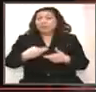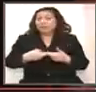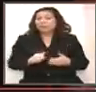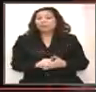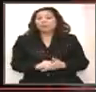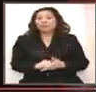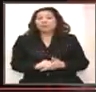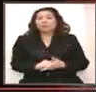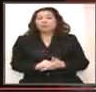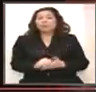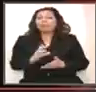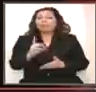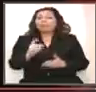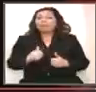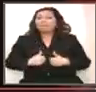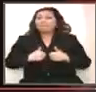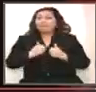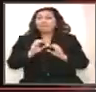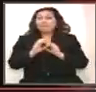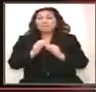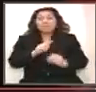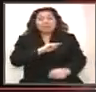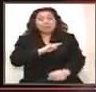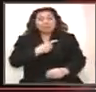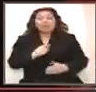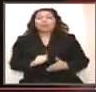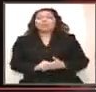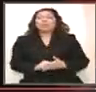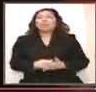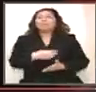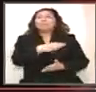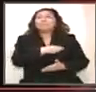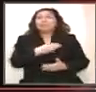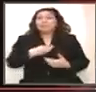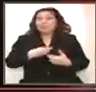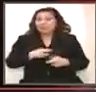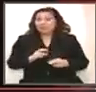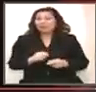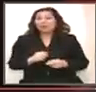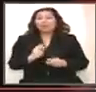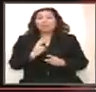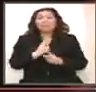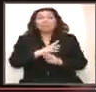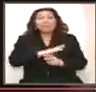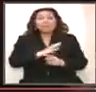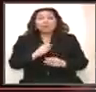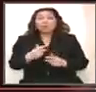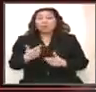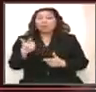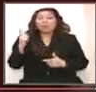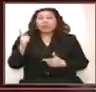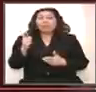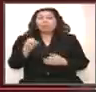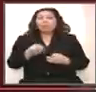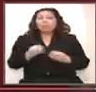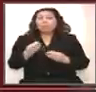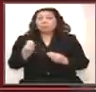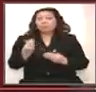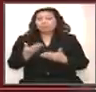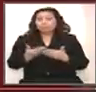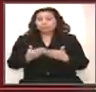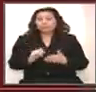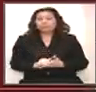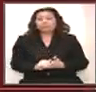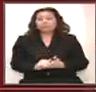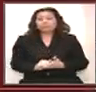productiva, en DEVIDA, programa Familias Fuertes, Ministerio Público, Fiscales Ambientales, Jóvenes Líderes, Justicia Juvenil